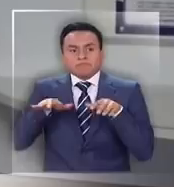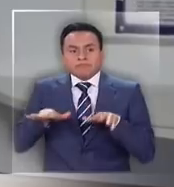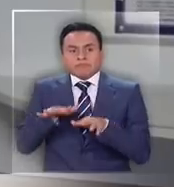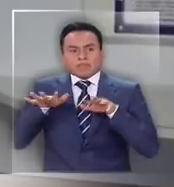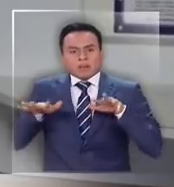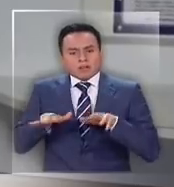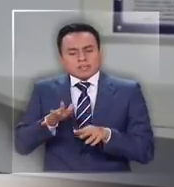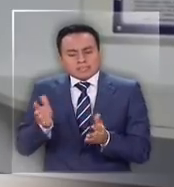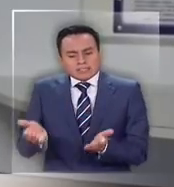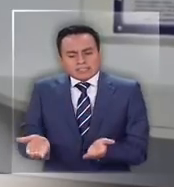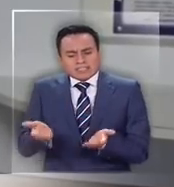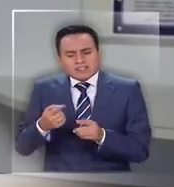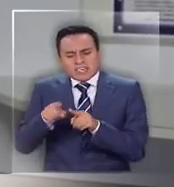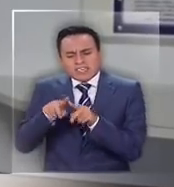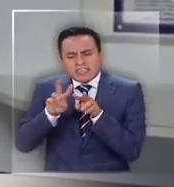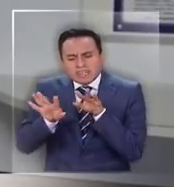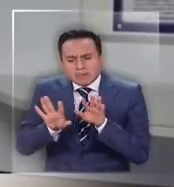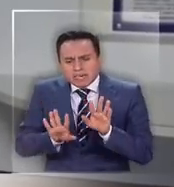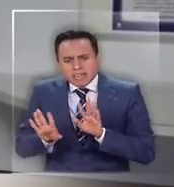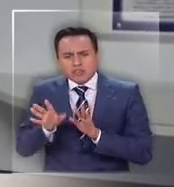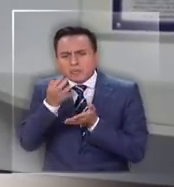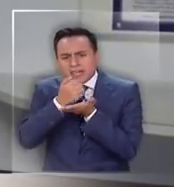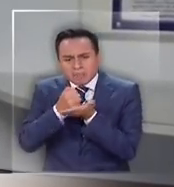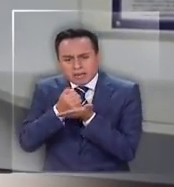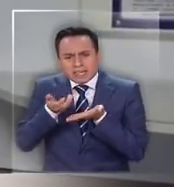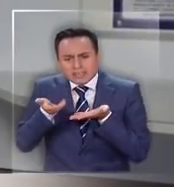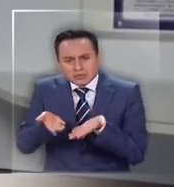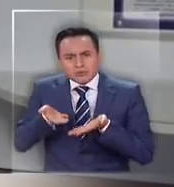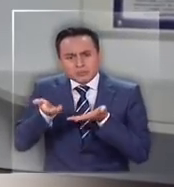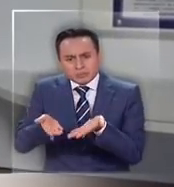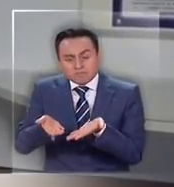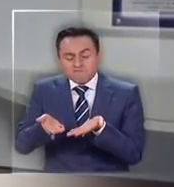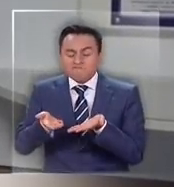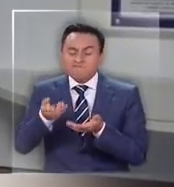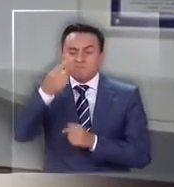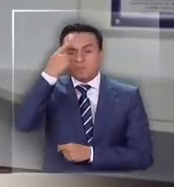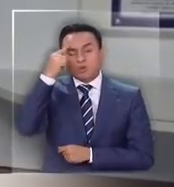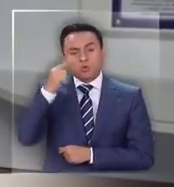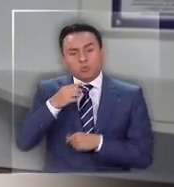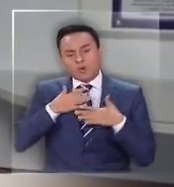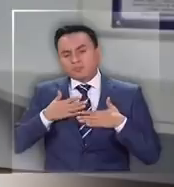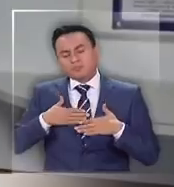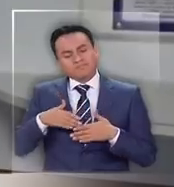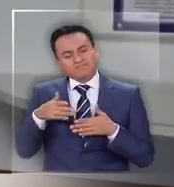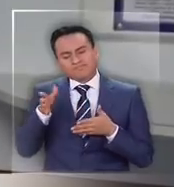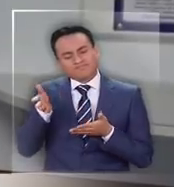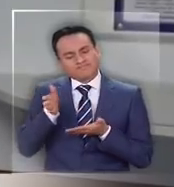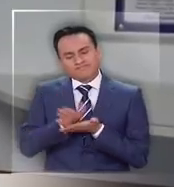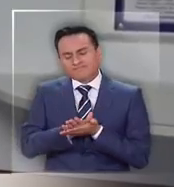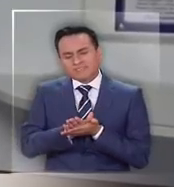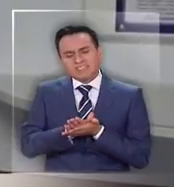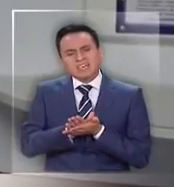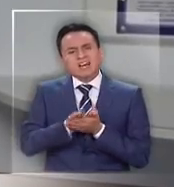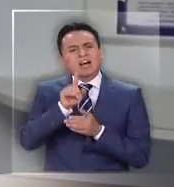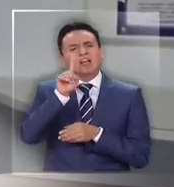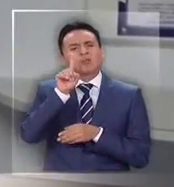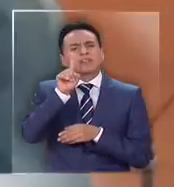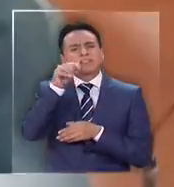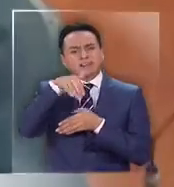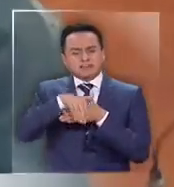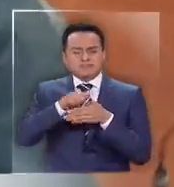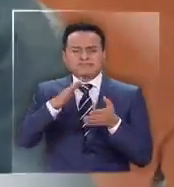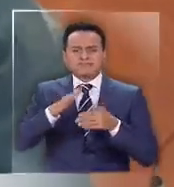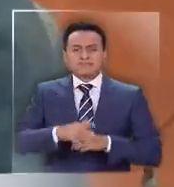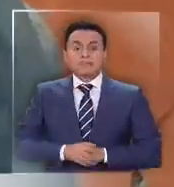de sostenerla con diversos tratamientos, con medicamentos, pero su cuerpo no resistió y falleció alrededor de la